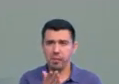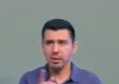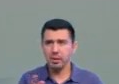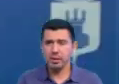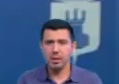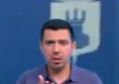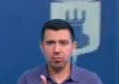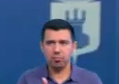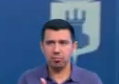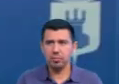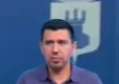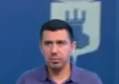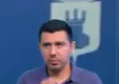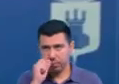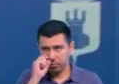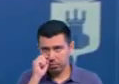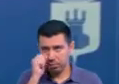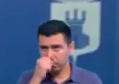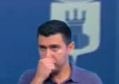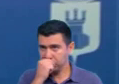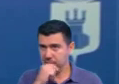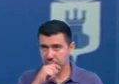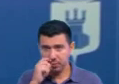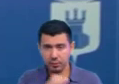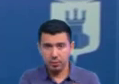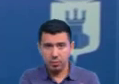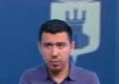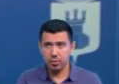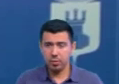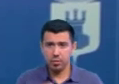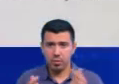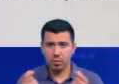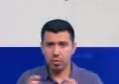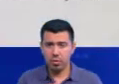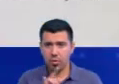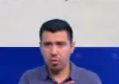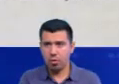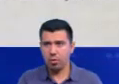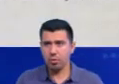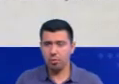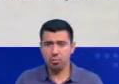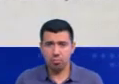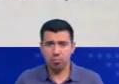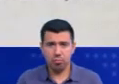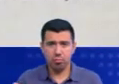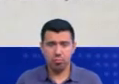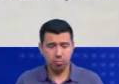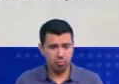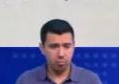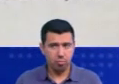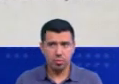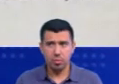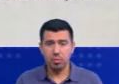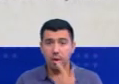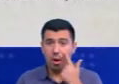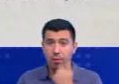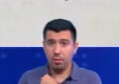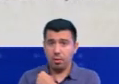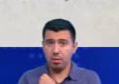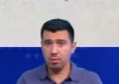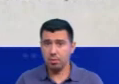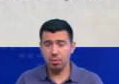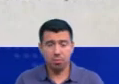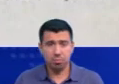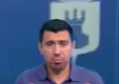someto a que las autoridades de control investiguen y si debo algo que sea también castigada por el mismo Pero de igual